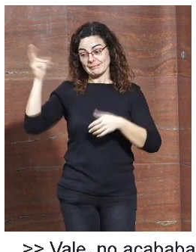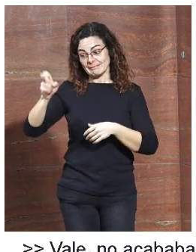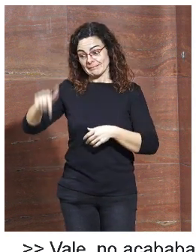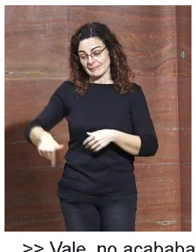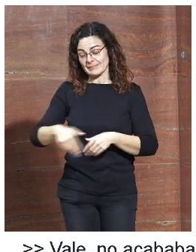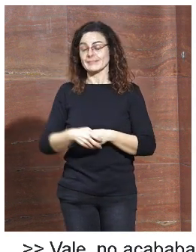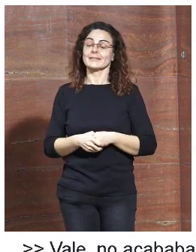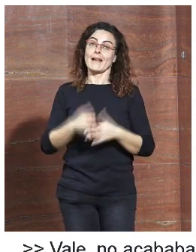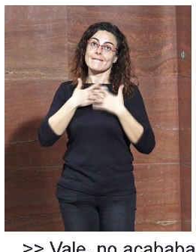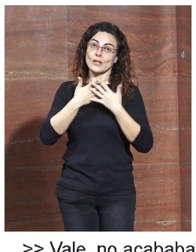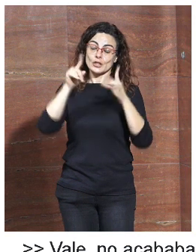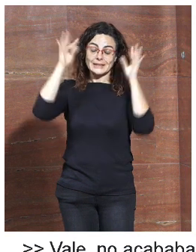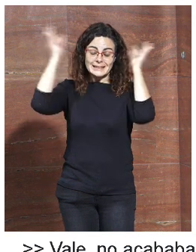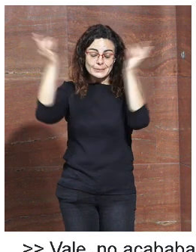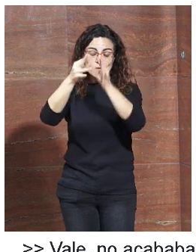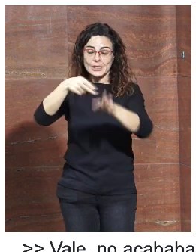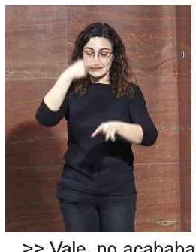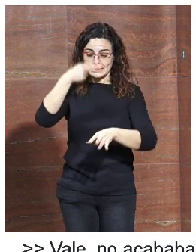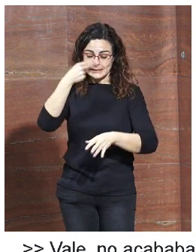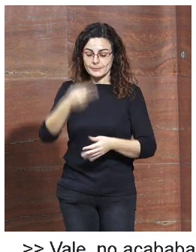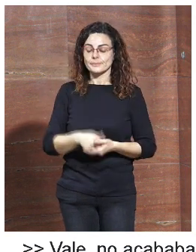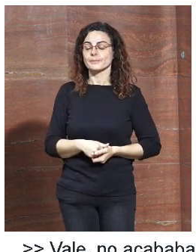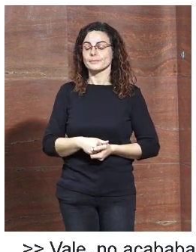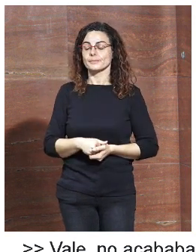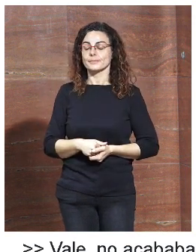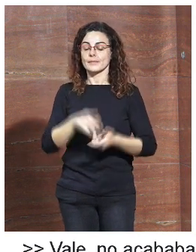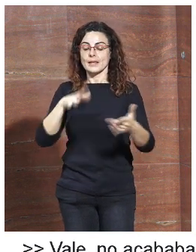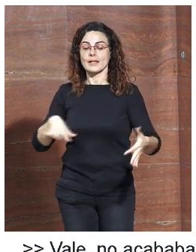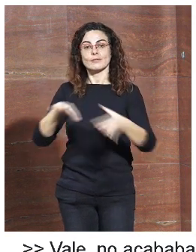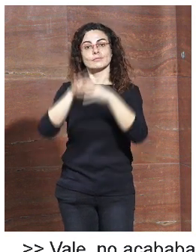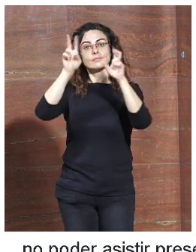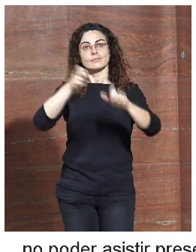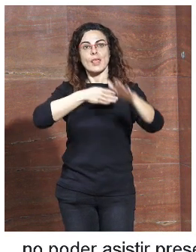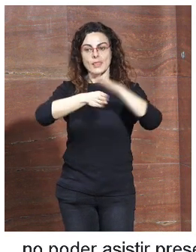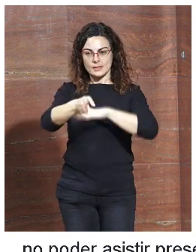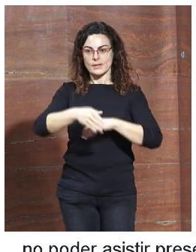en este seminario tan interesante sobre la accesibilidad.